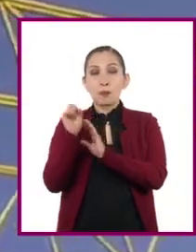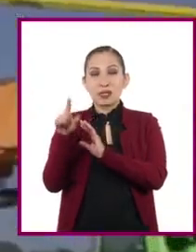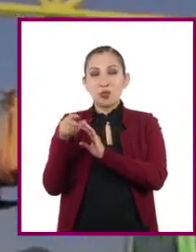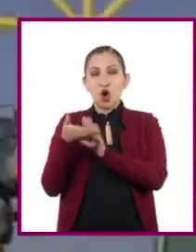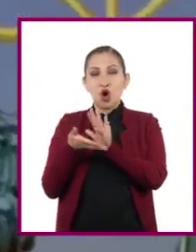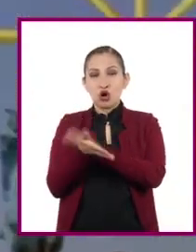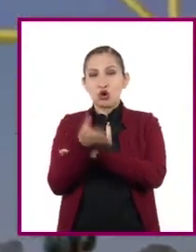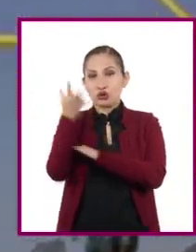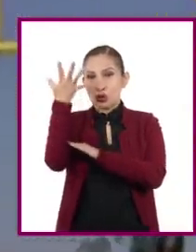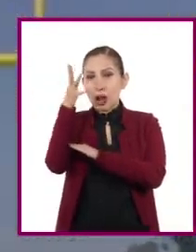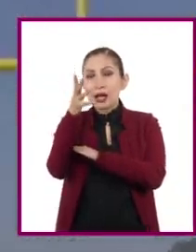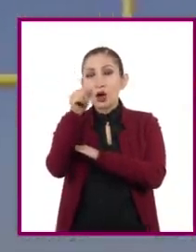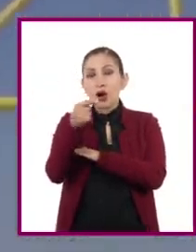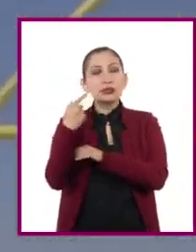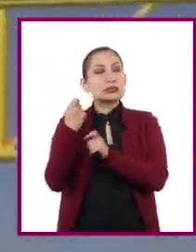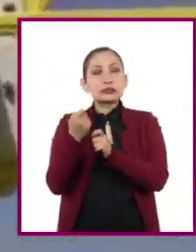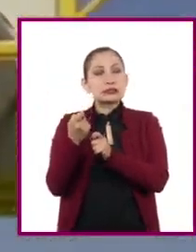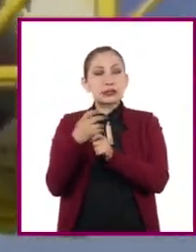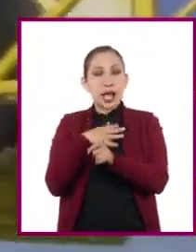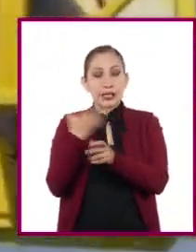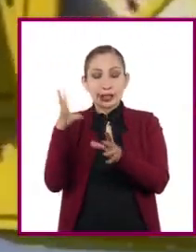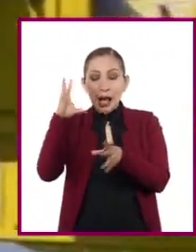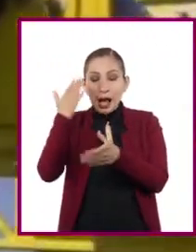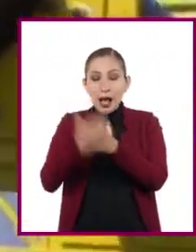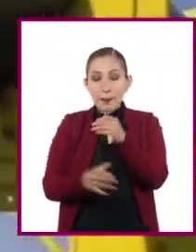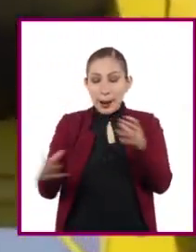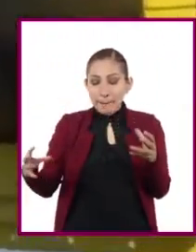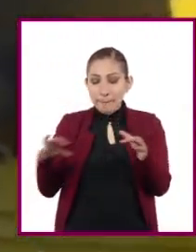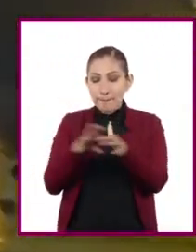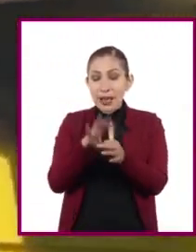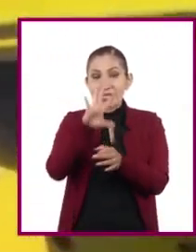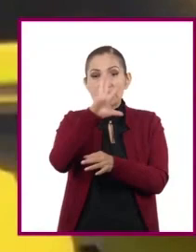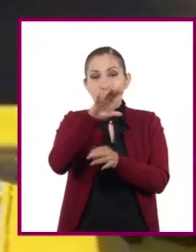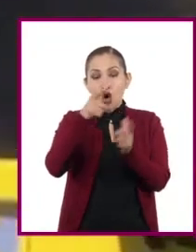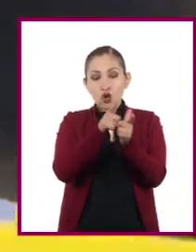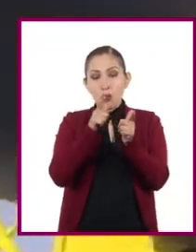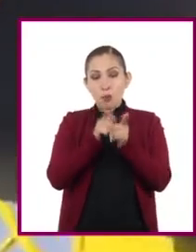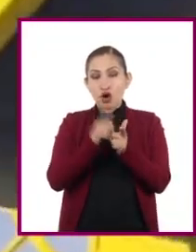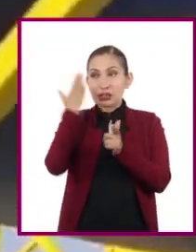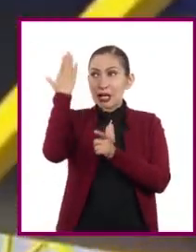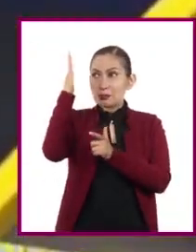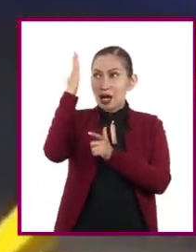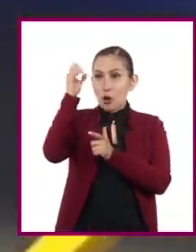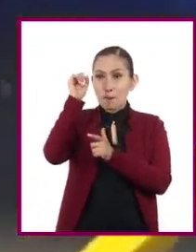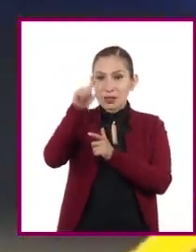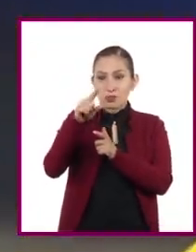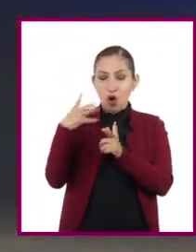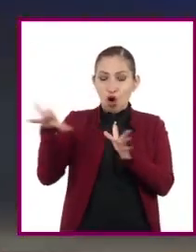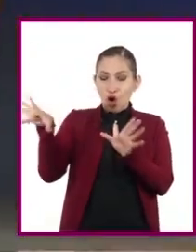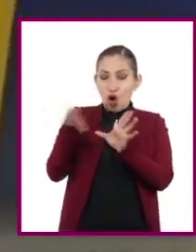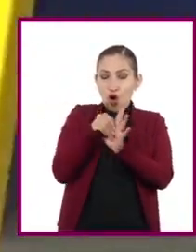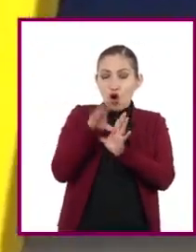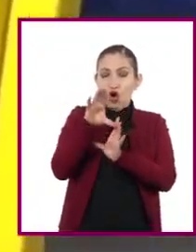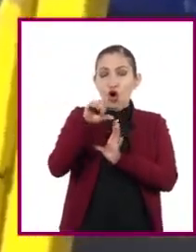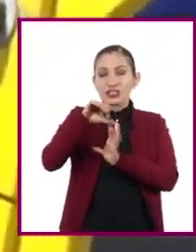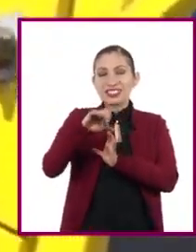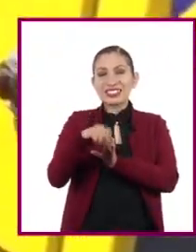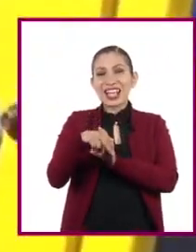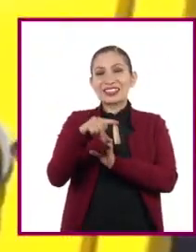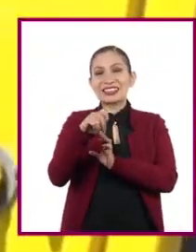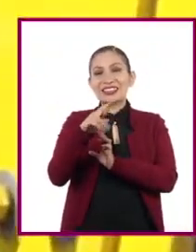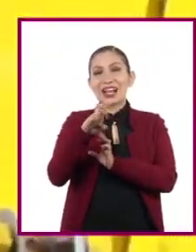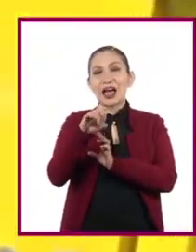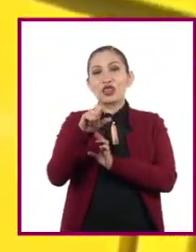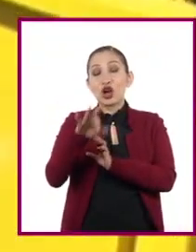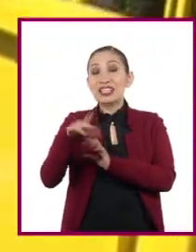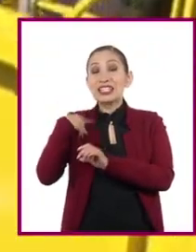solar, consistente en completar los 5 grupos de espejos del concentrador e incorporar